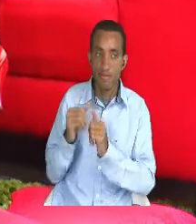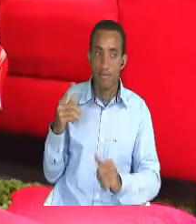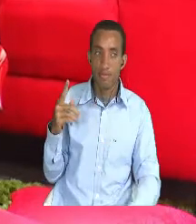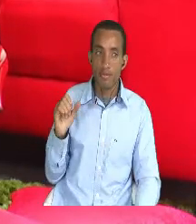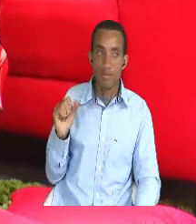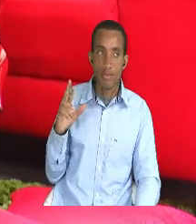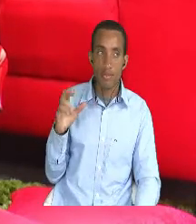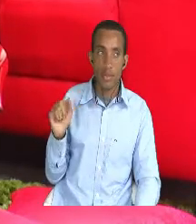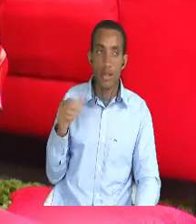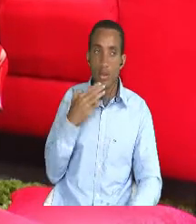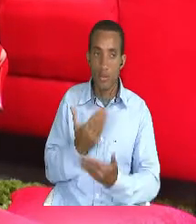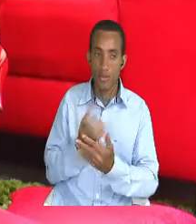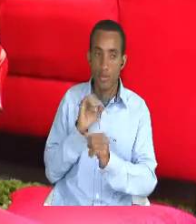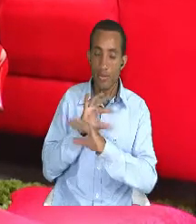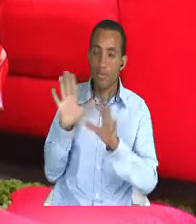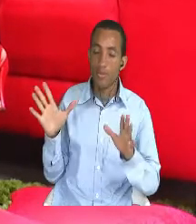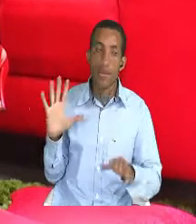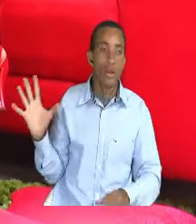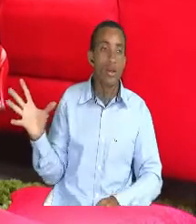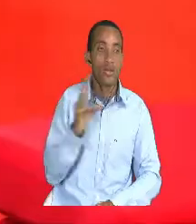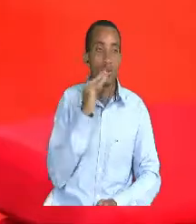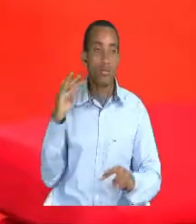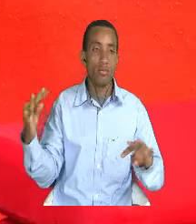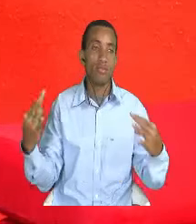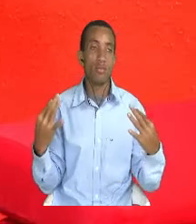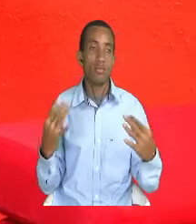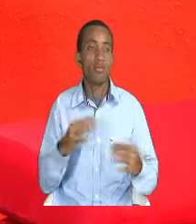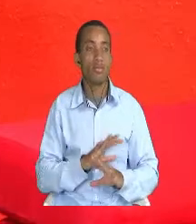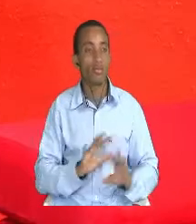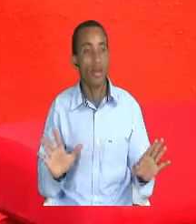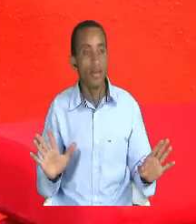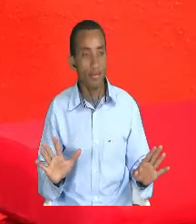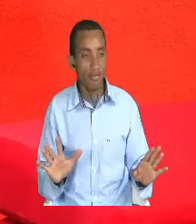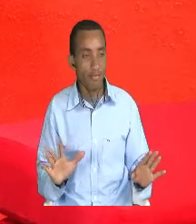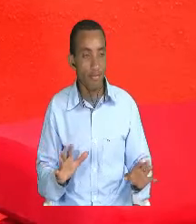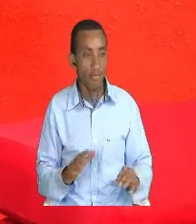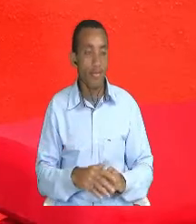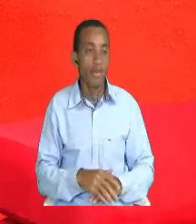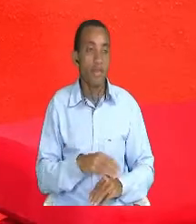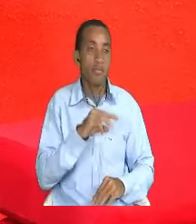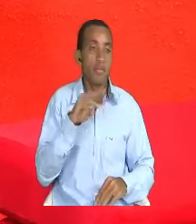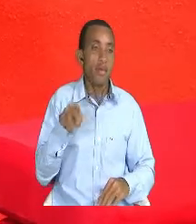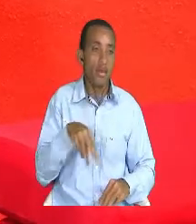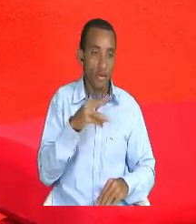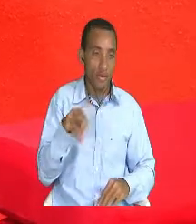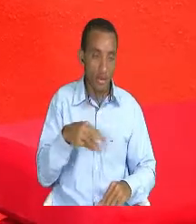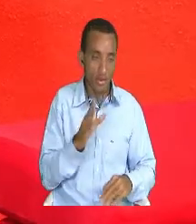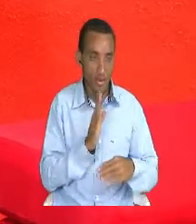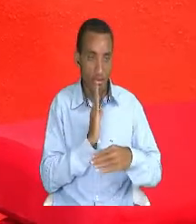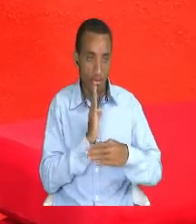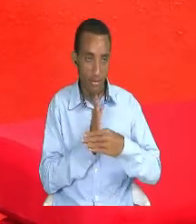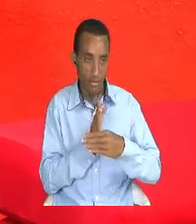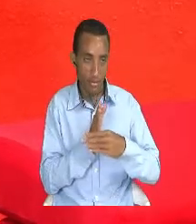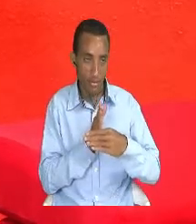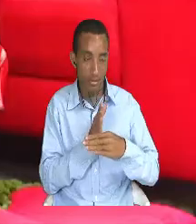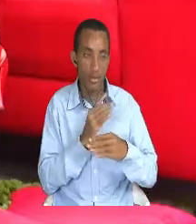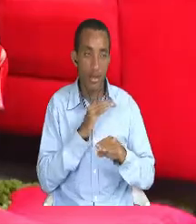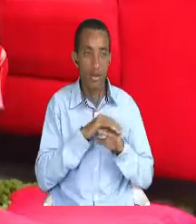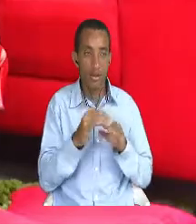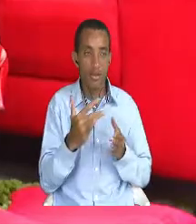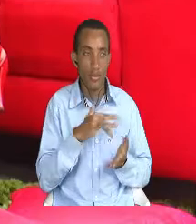Muy buenos días, Jennifer. Muy buenos días a todos nuestros televidentes. Y bueno, ya se llegó el ombligo de la semana. Es día miércoles y tenemos un súper invitado aquí en